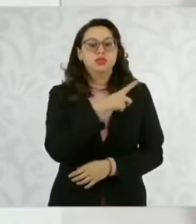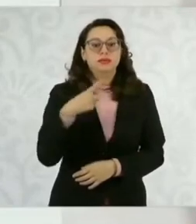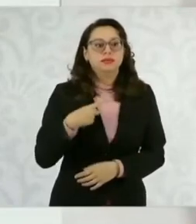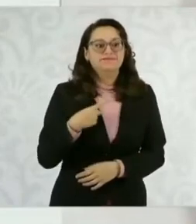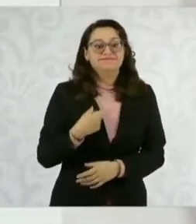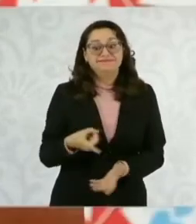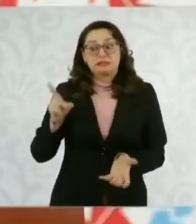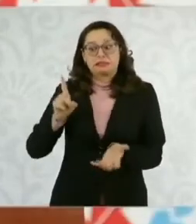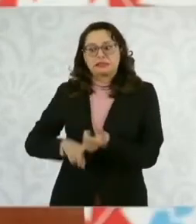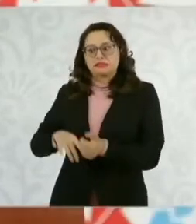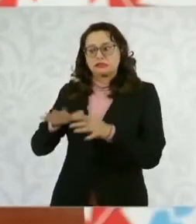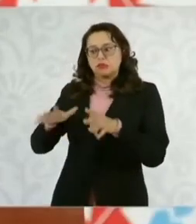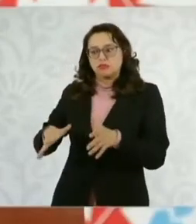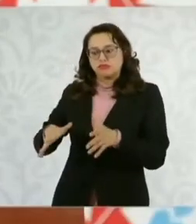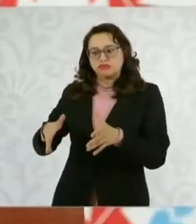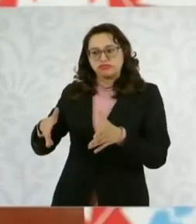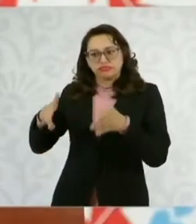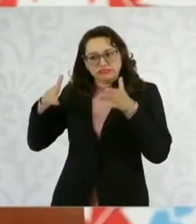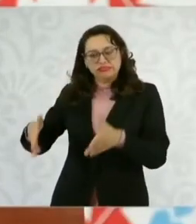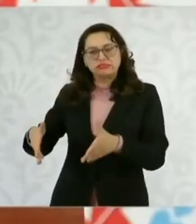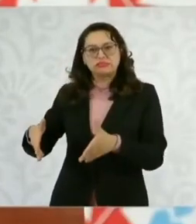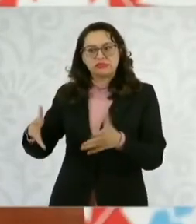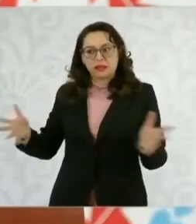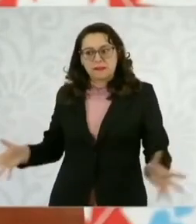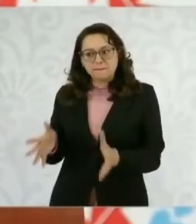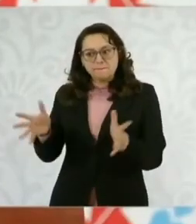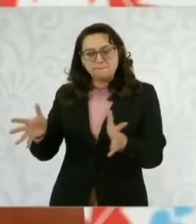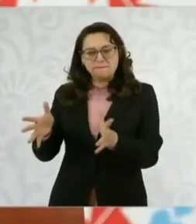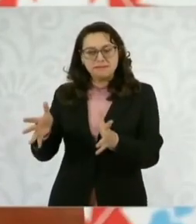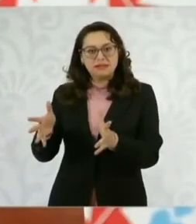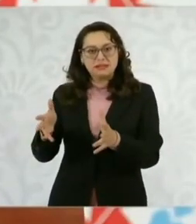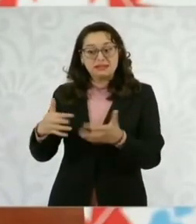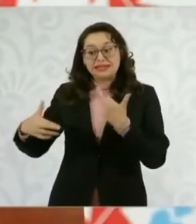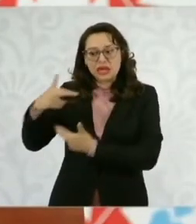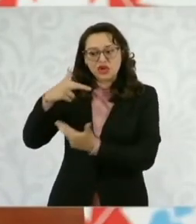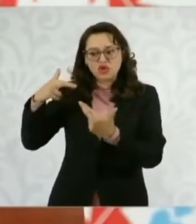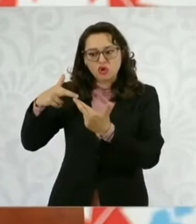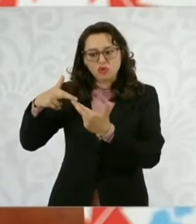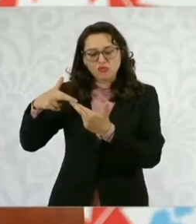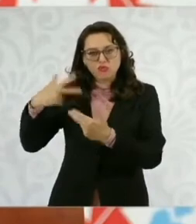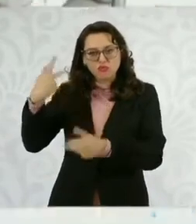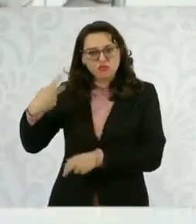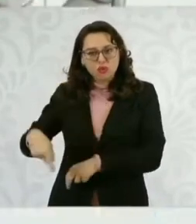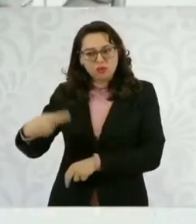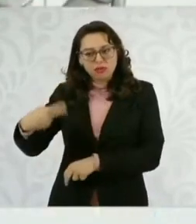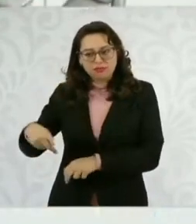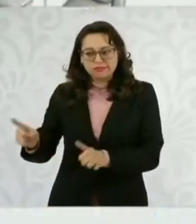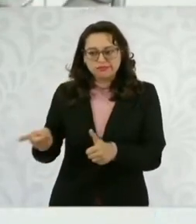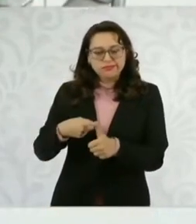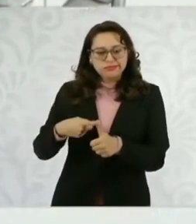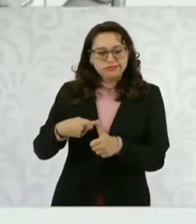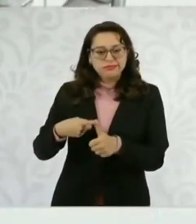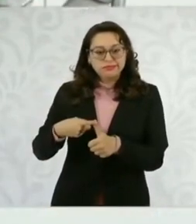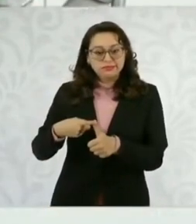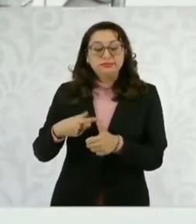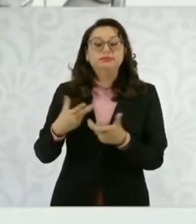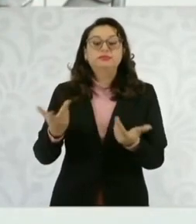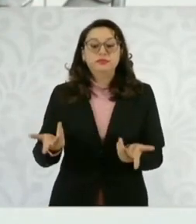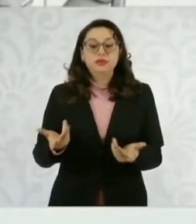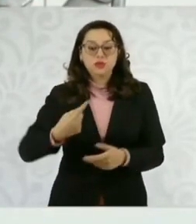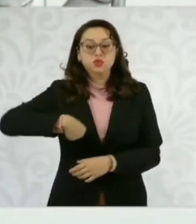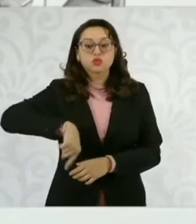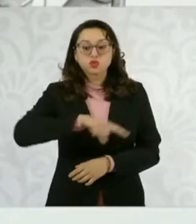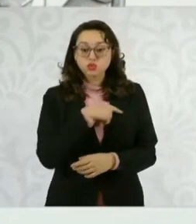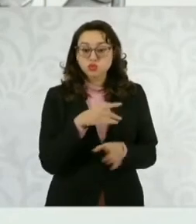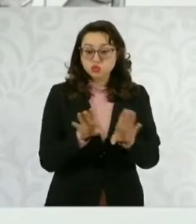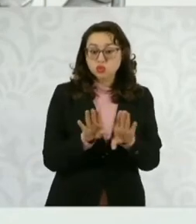mercados regionales. Entonces, ¿qué visión tenemos nosotros? Tenemos la visión del Plan México, que